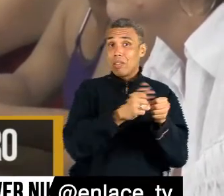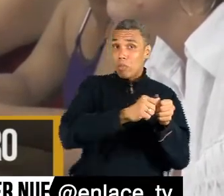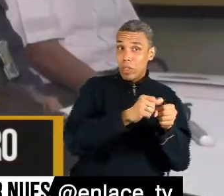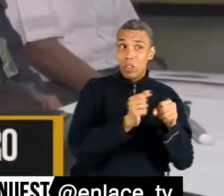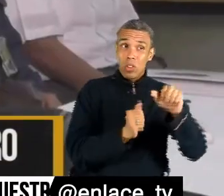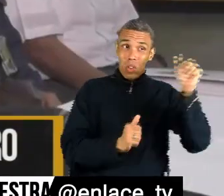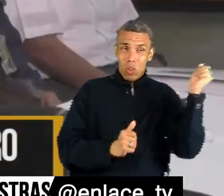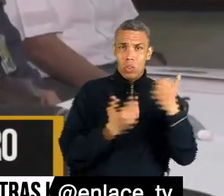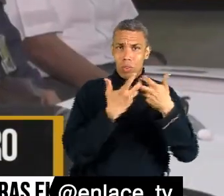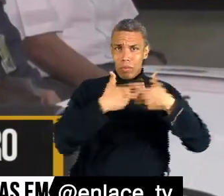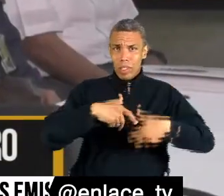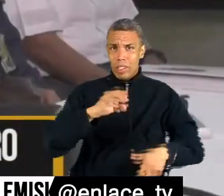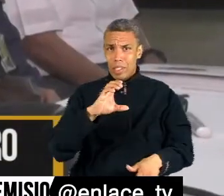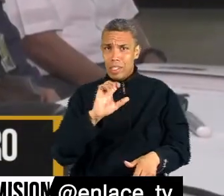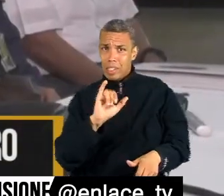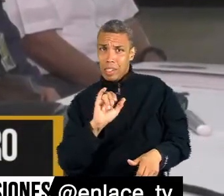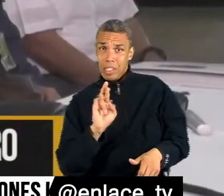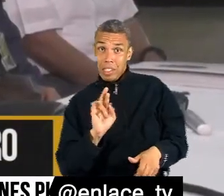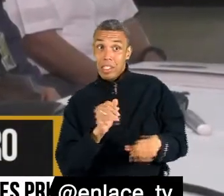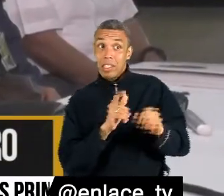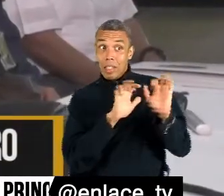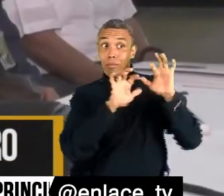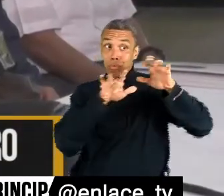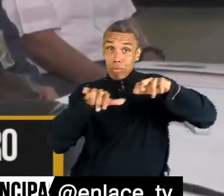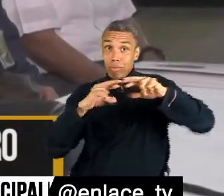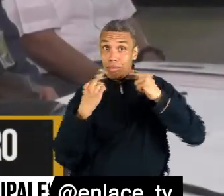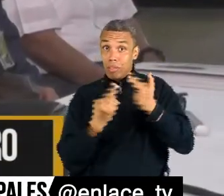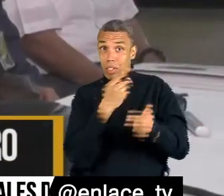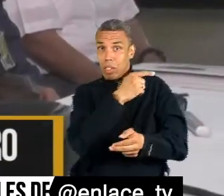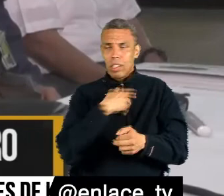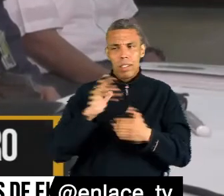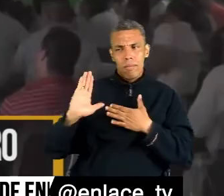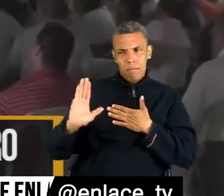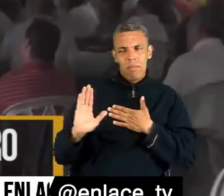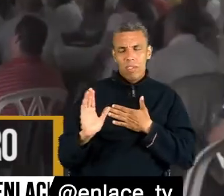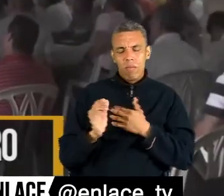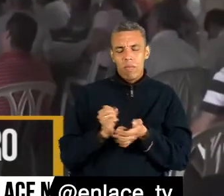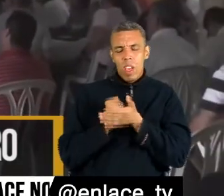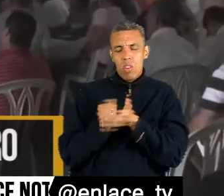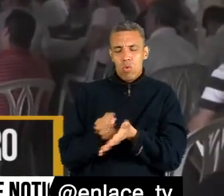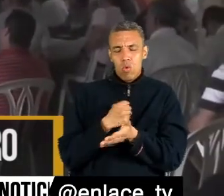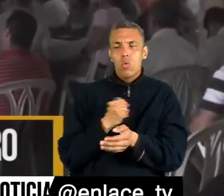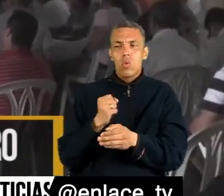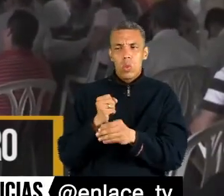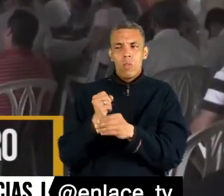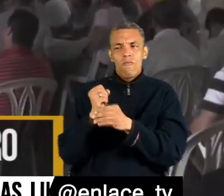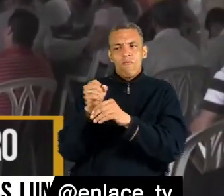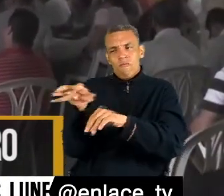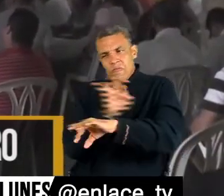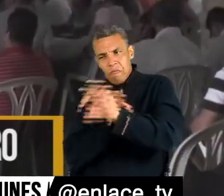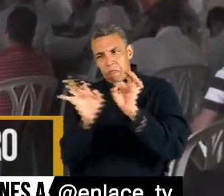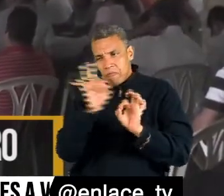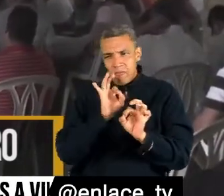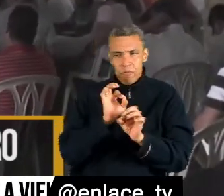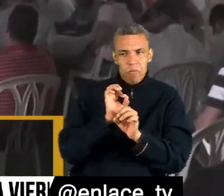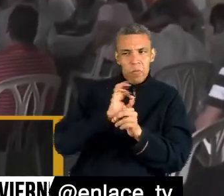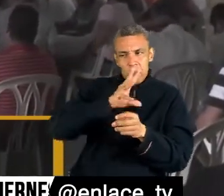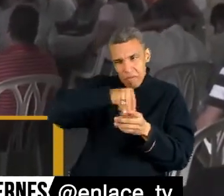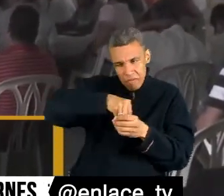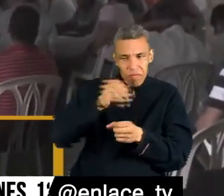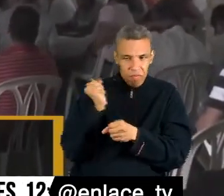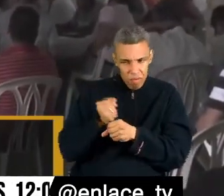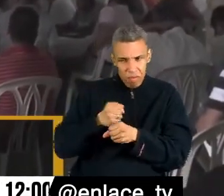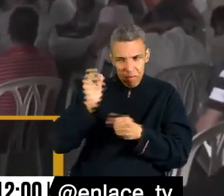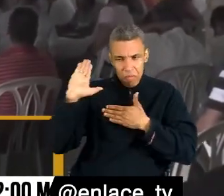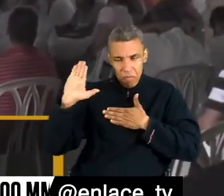se comprometieron con las comunidades para brindar mejores opciones de empleo. Las expectativas que nosotros tenemos es que